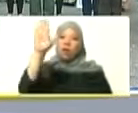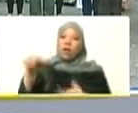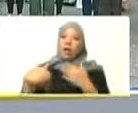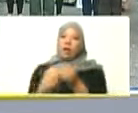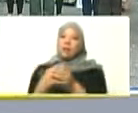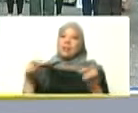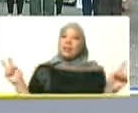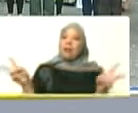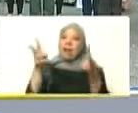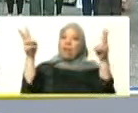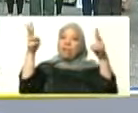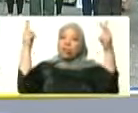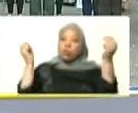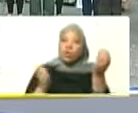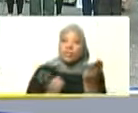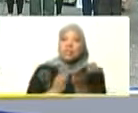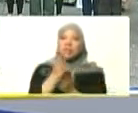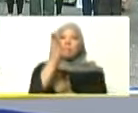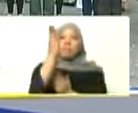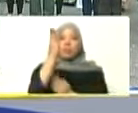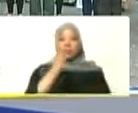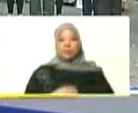siempre. Sigan adelante.